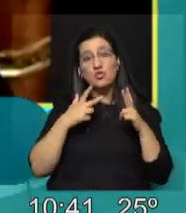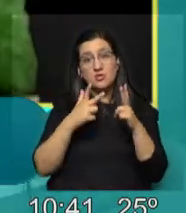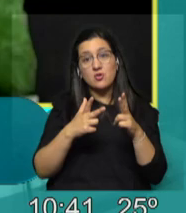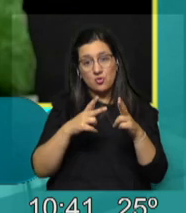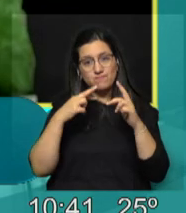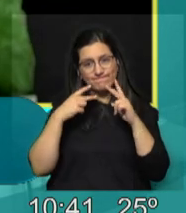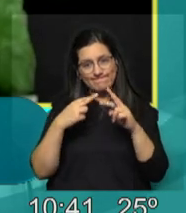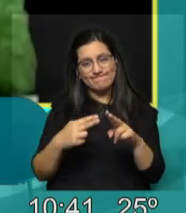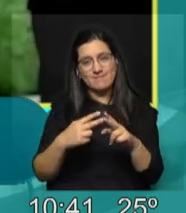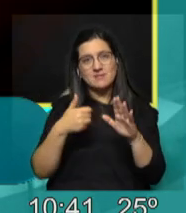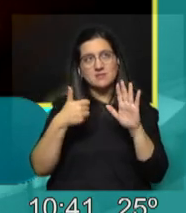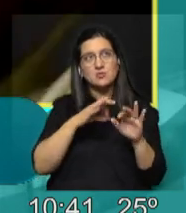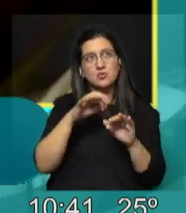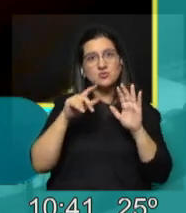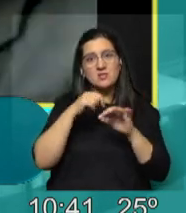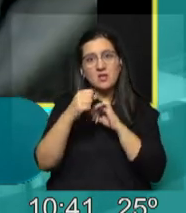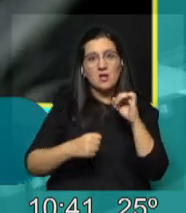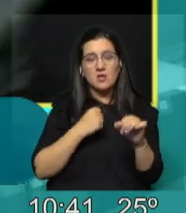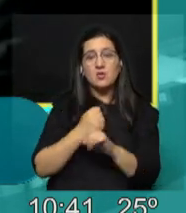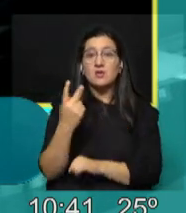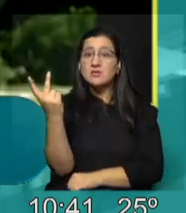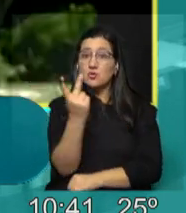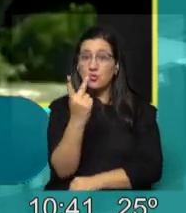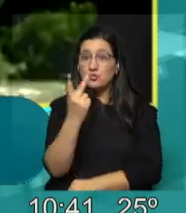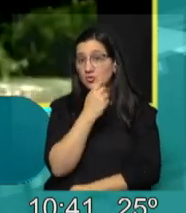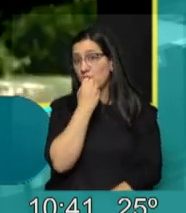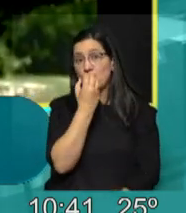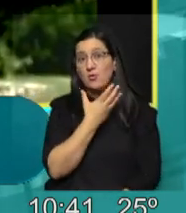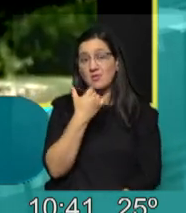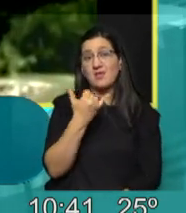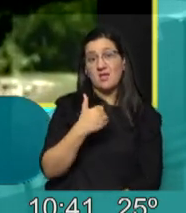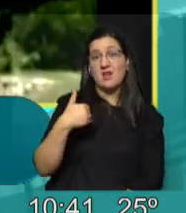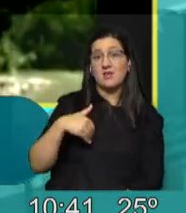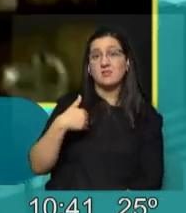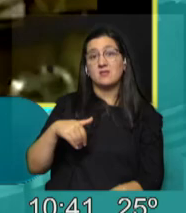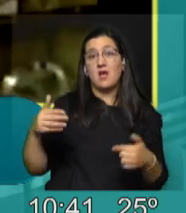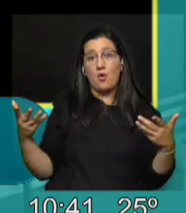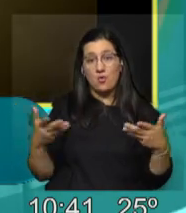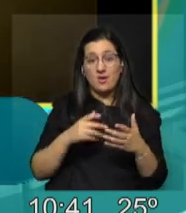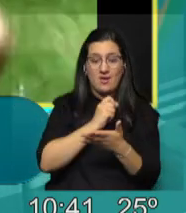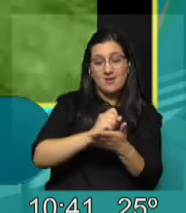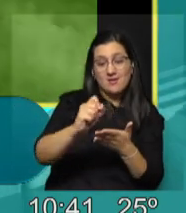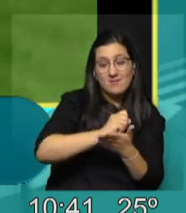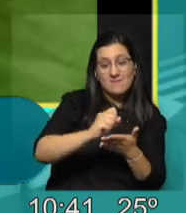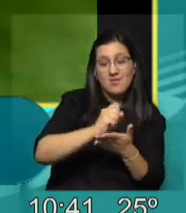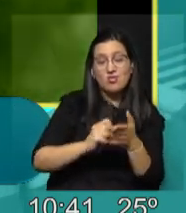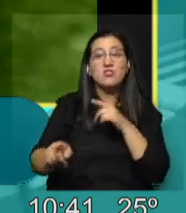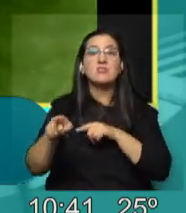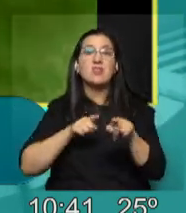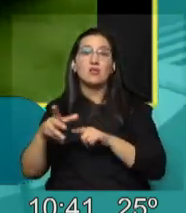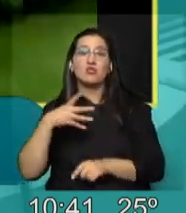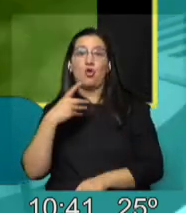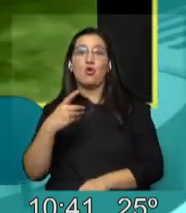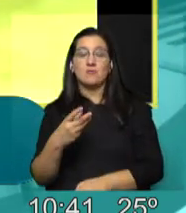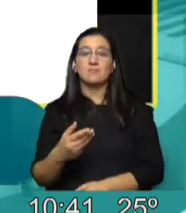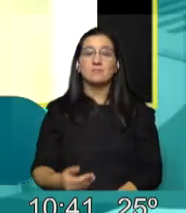menos 6, 7 años de que estos dos pibes son de lo mejor que hay en Argentina hoy. Escribiendo y dirigiendo. Uno muy bien